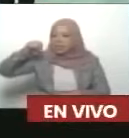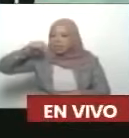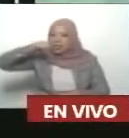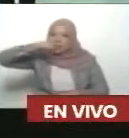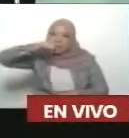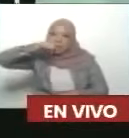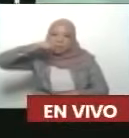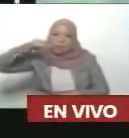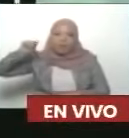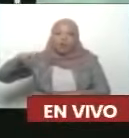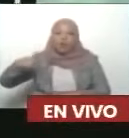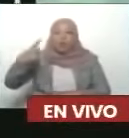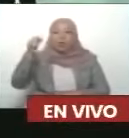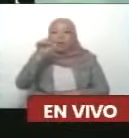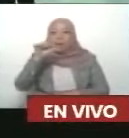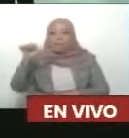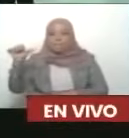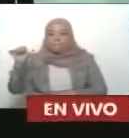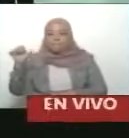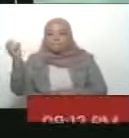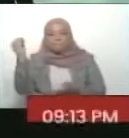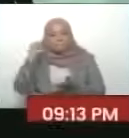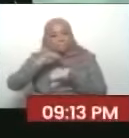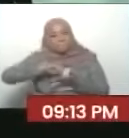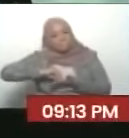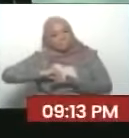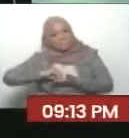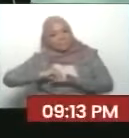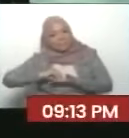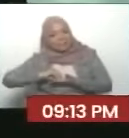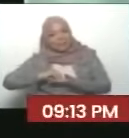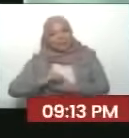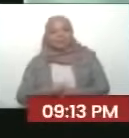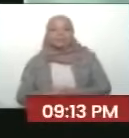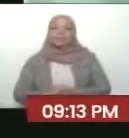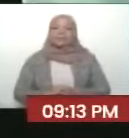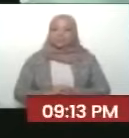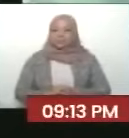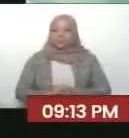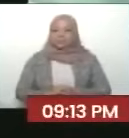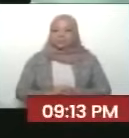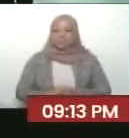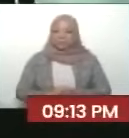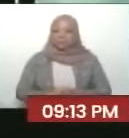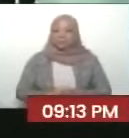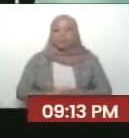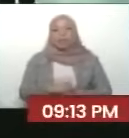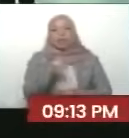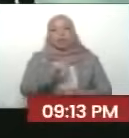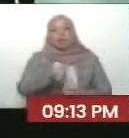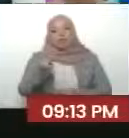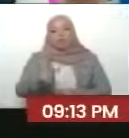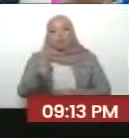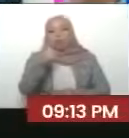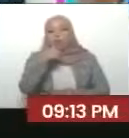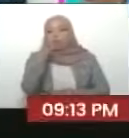Una vez al mes. ¿Ah? Ahora, hay gente que no tiene